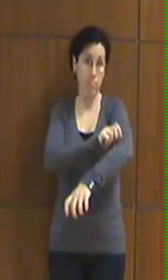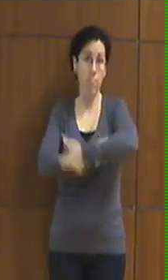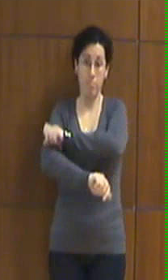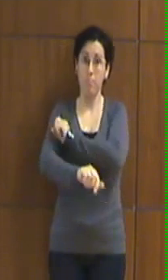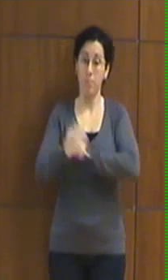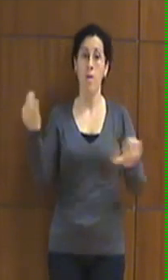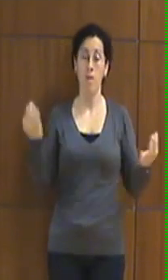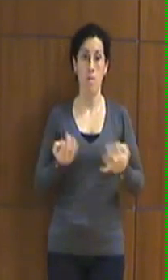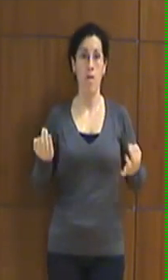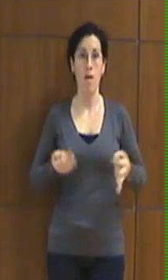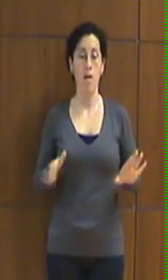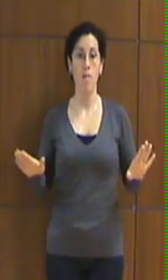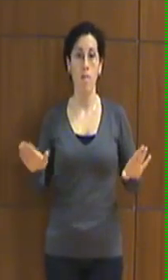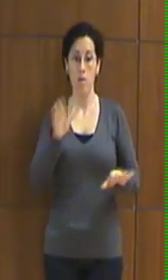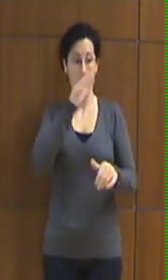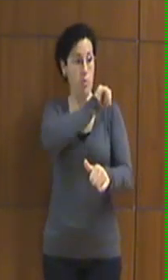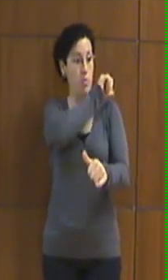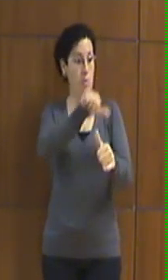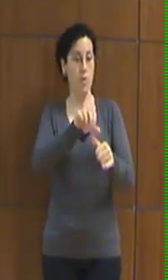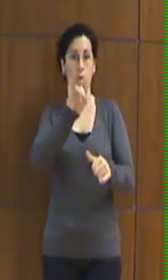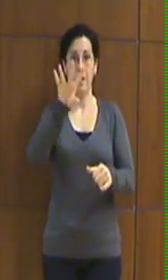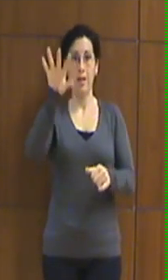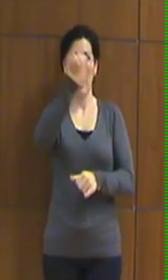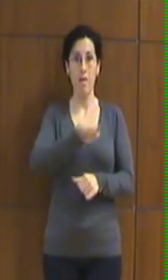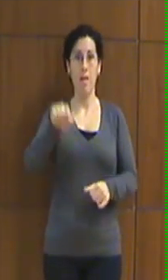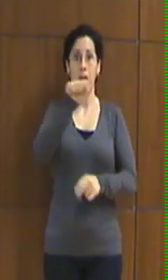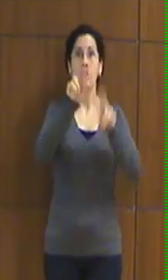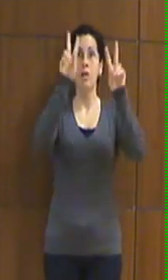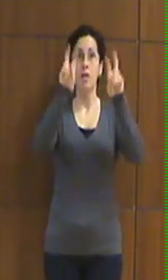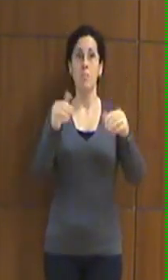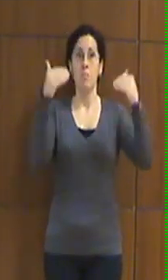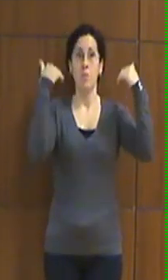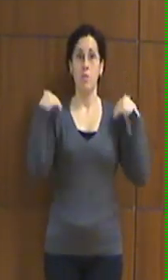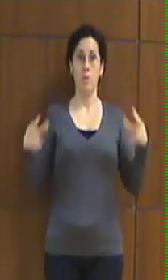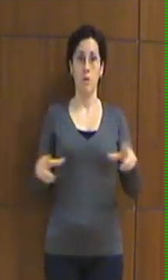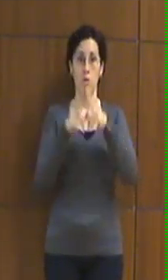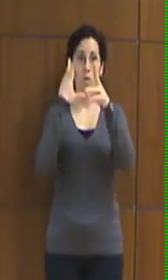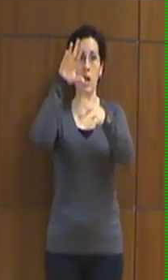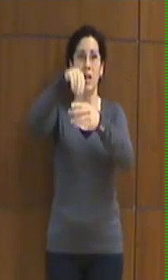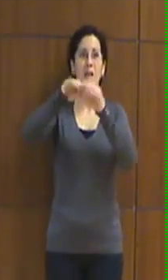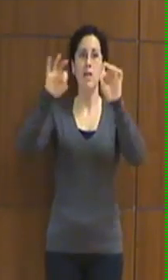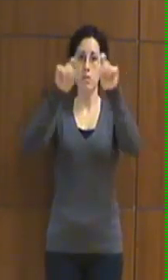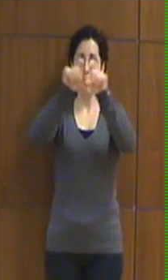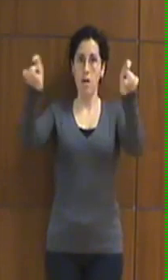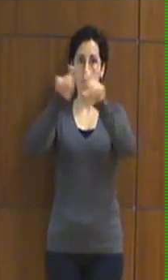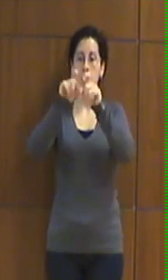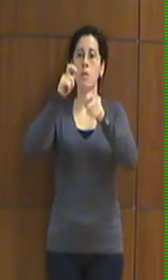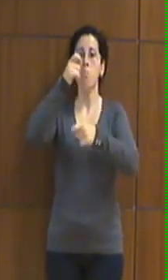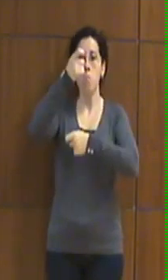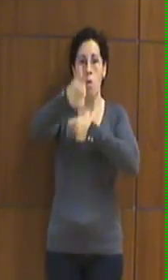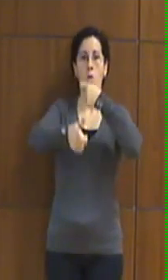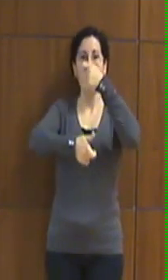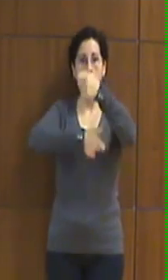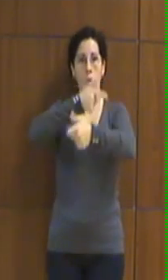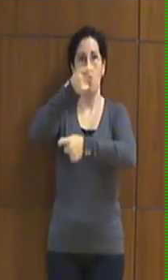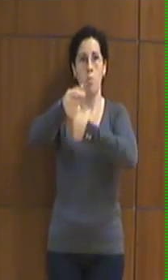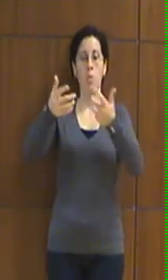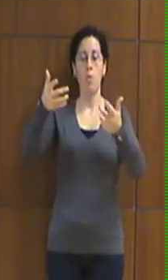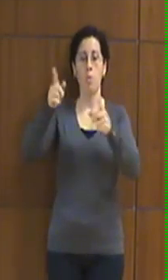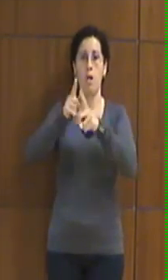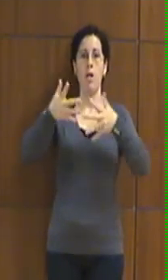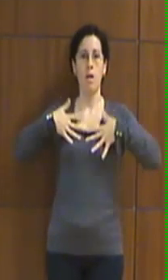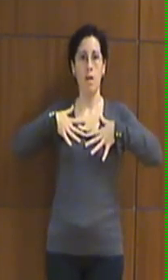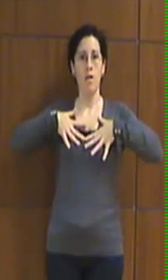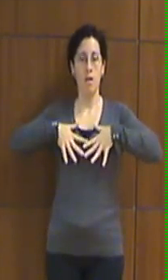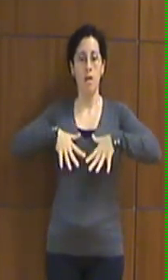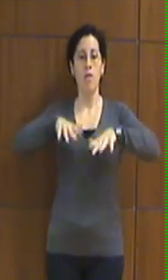Igual que en este país, durante los últimos 15 años, la responsabilidad social en el mundo empresarial ha ido cuajando y ha ido cambiando